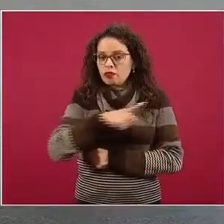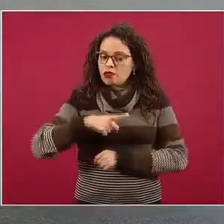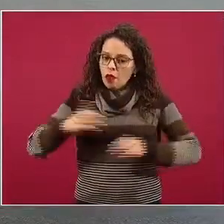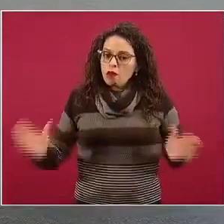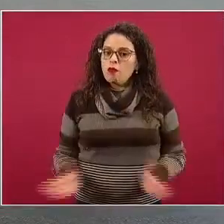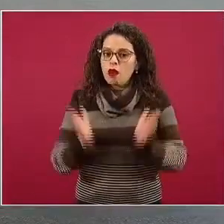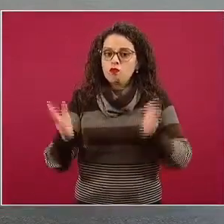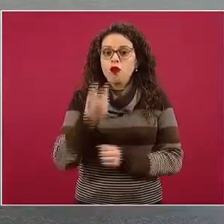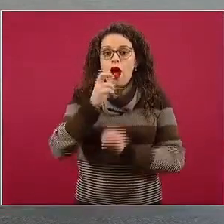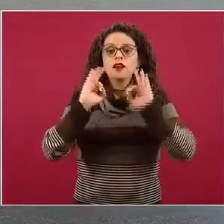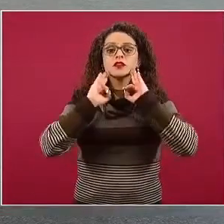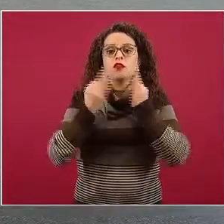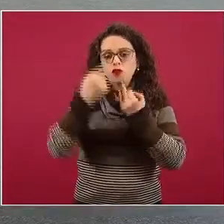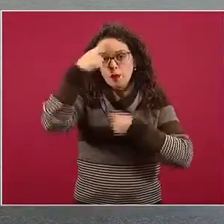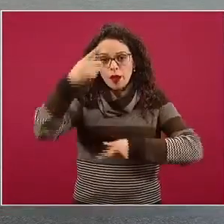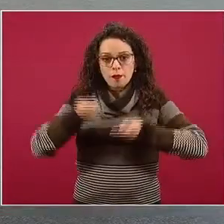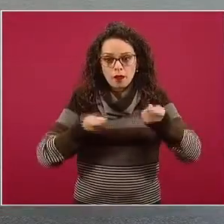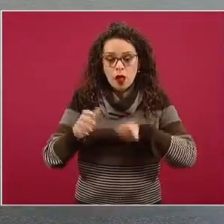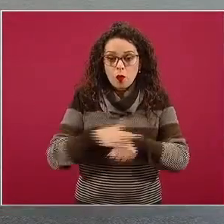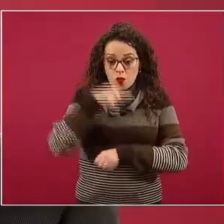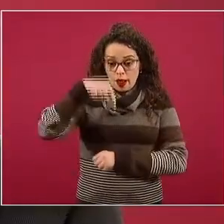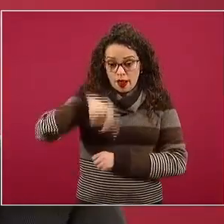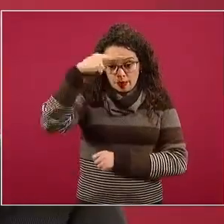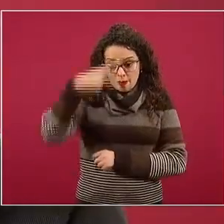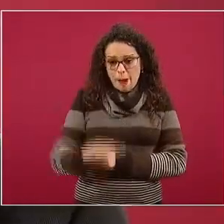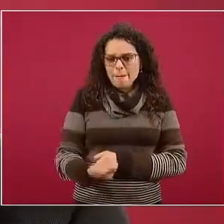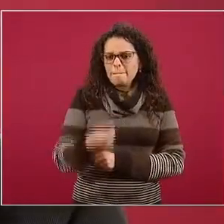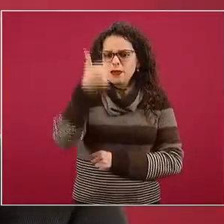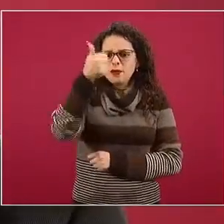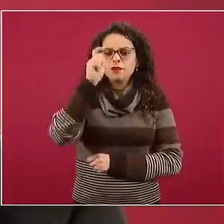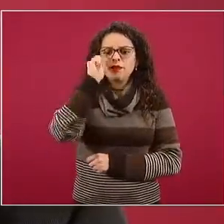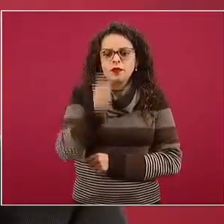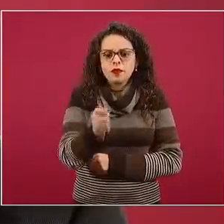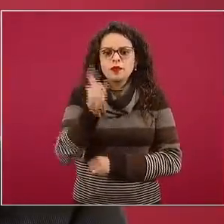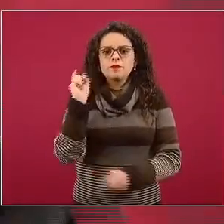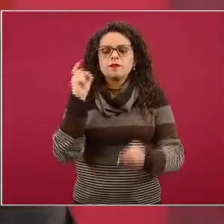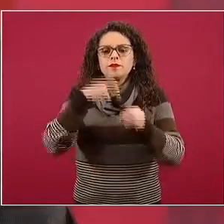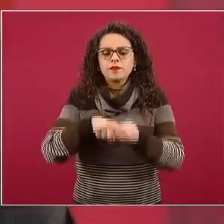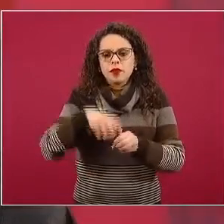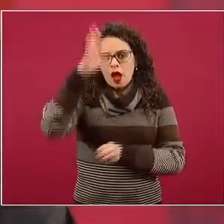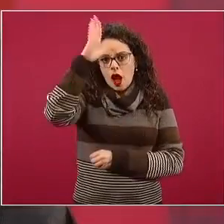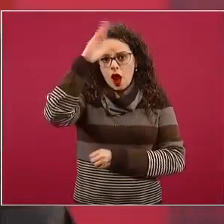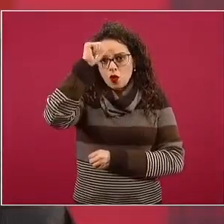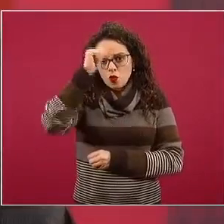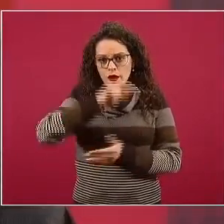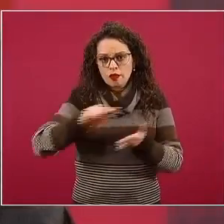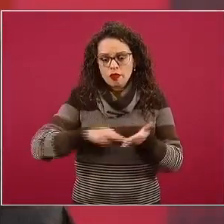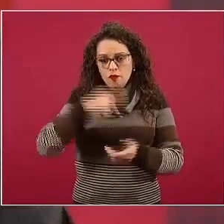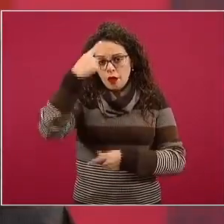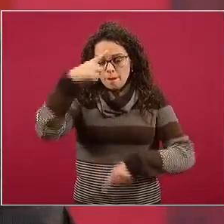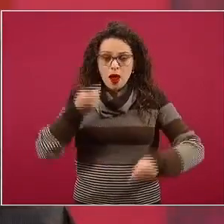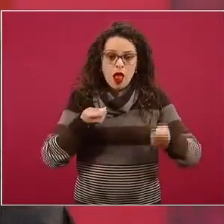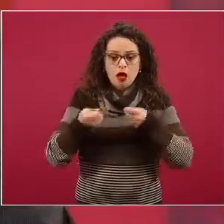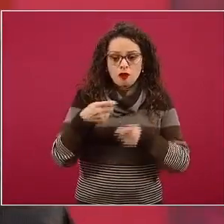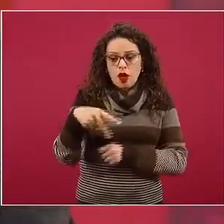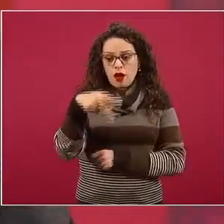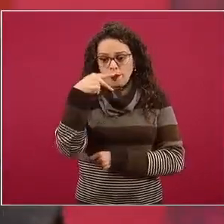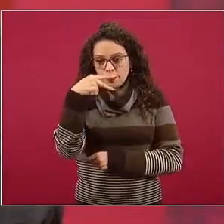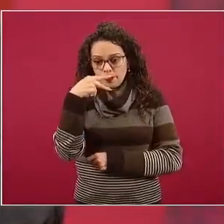de los primeros países que se adscribió al Convenio Marco para el Control de Tabaco, que es